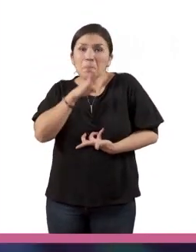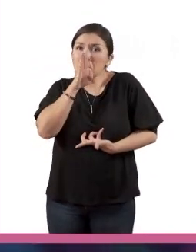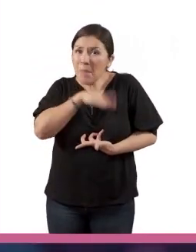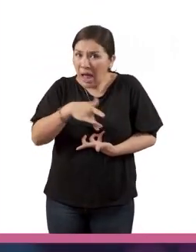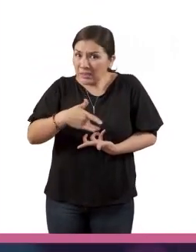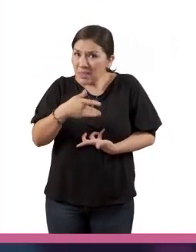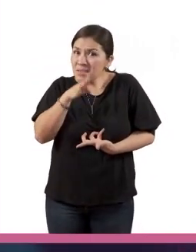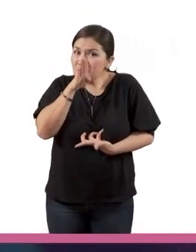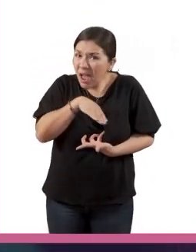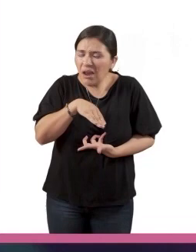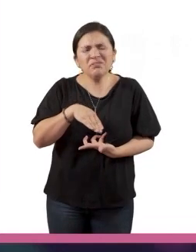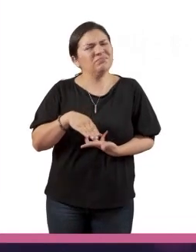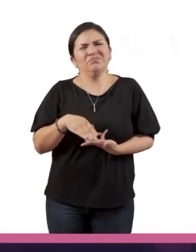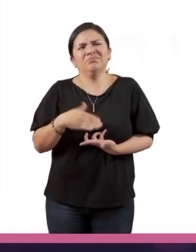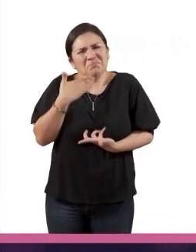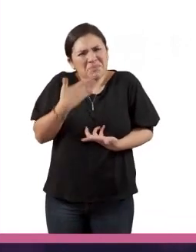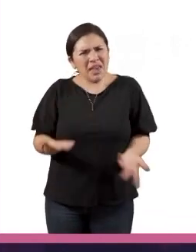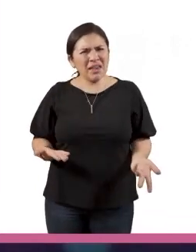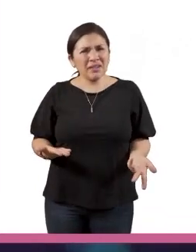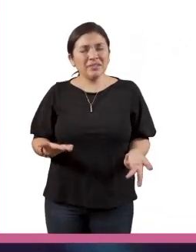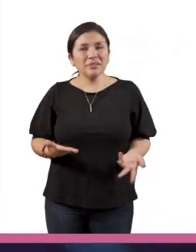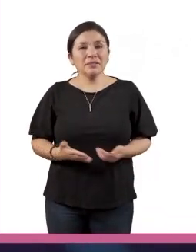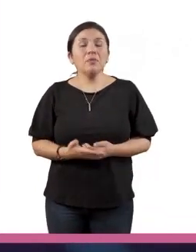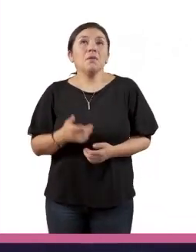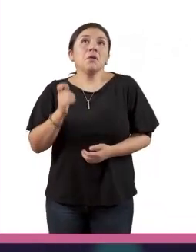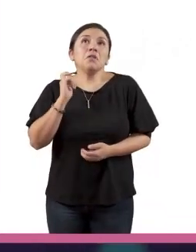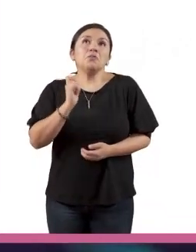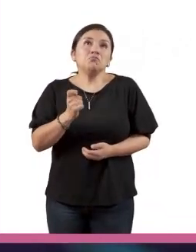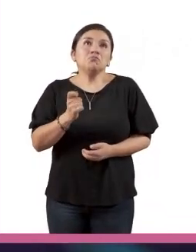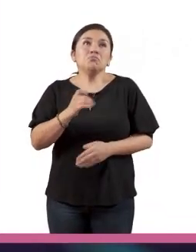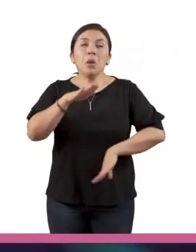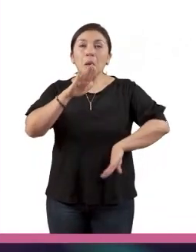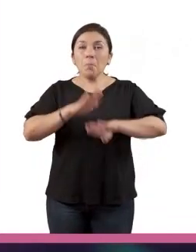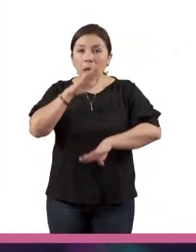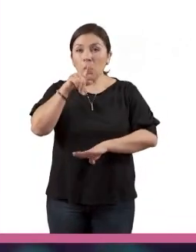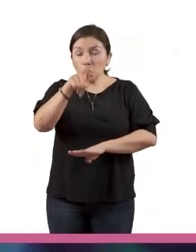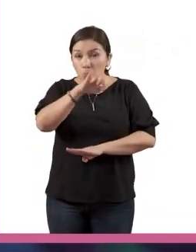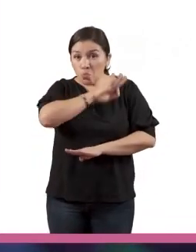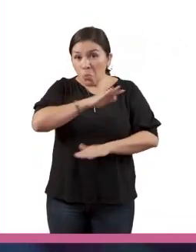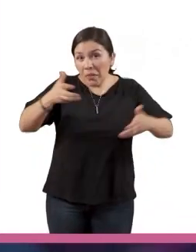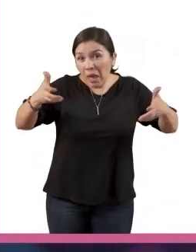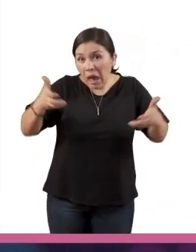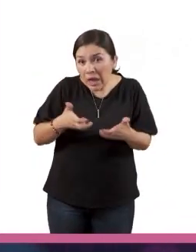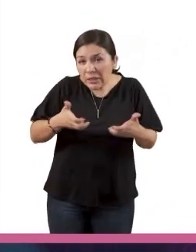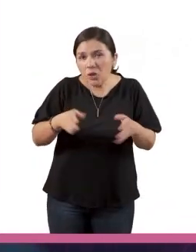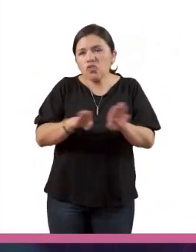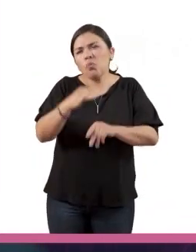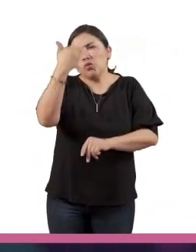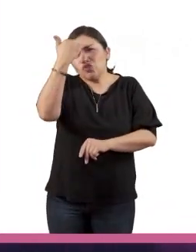mal que cause mucha frustración, que lo que uno puede hacer y lo que uno sabe